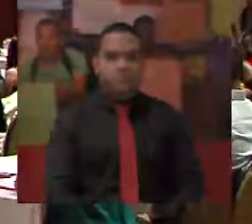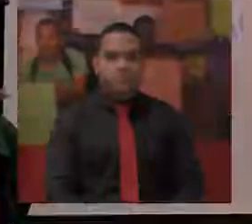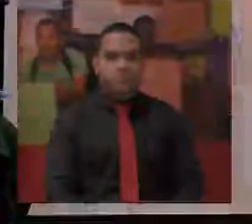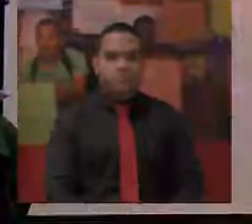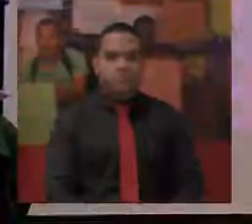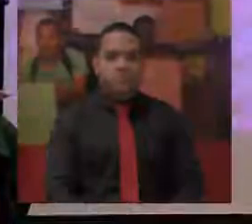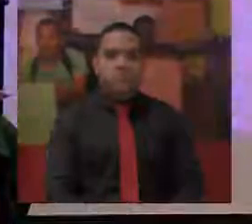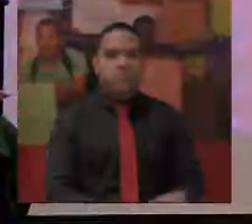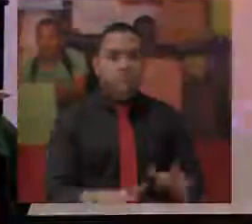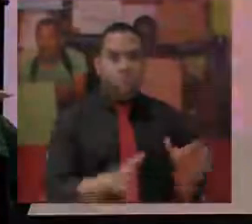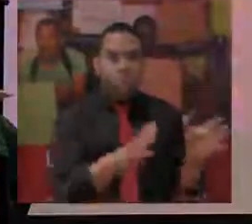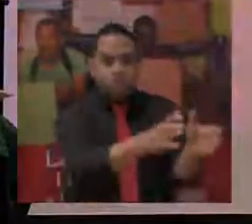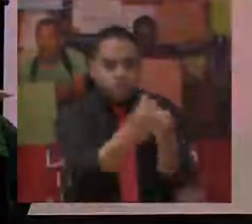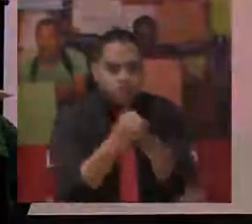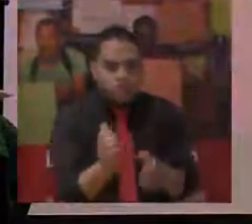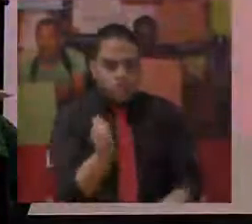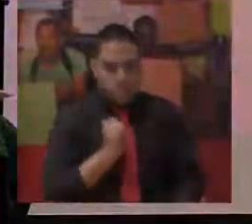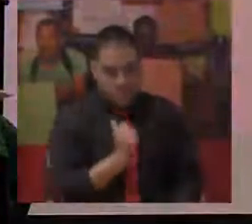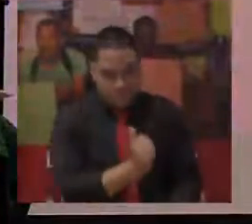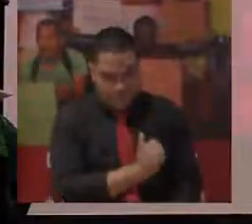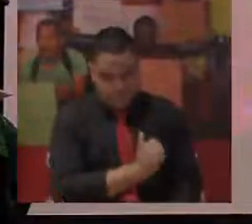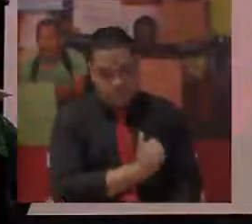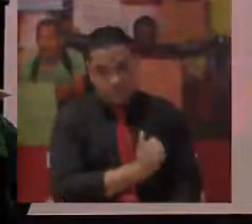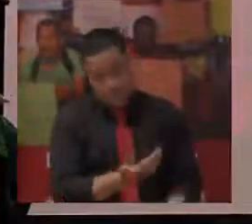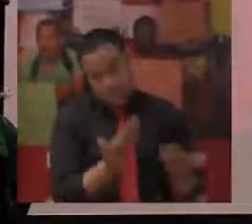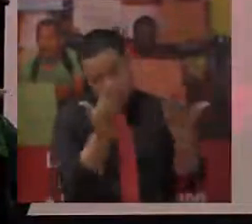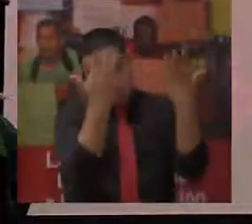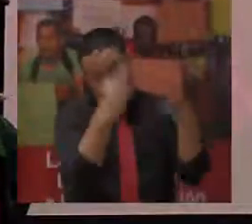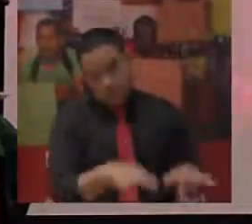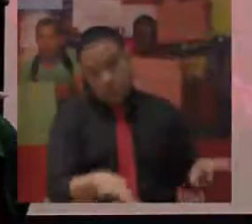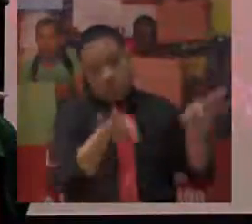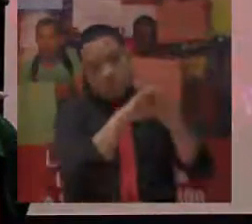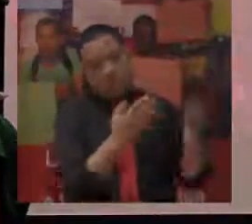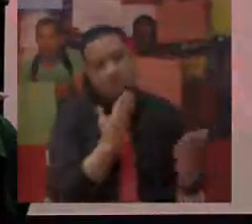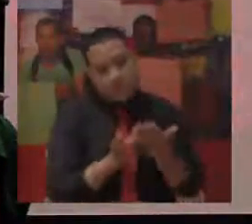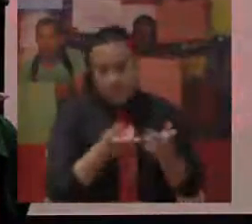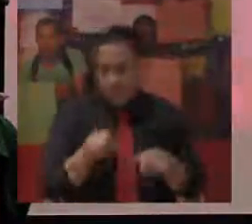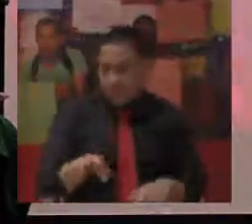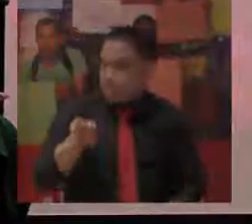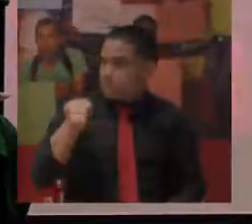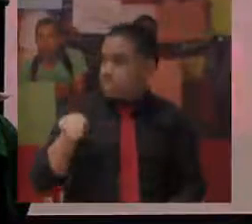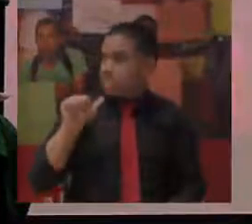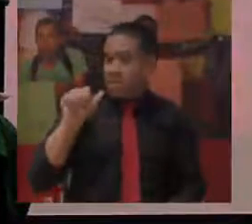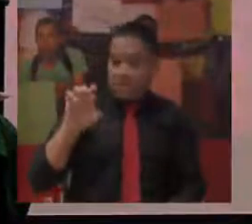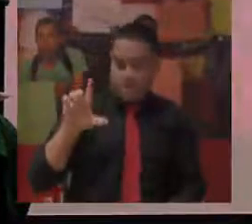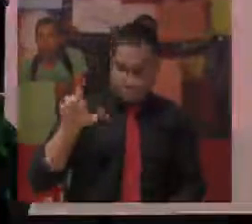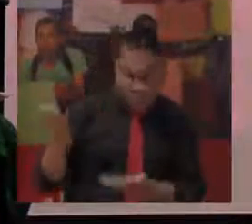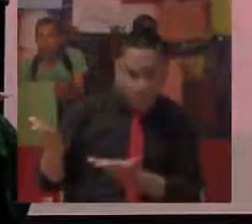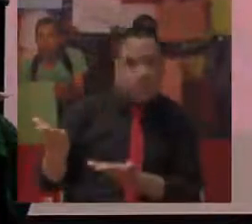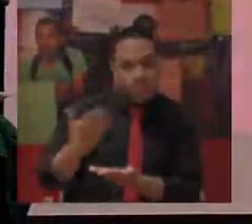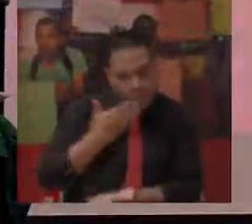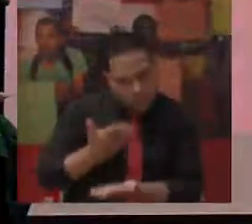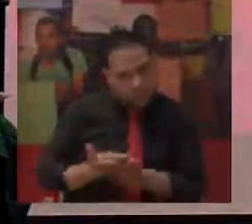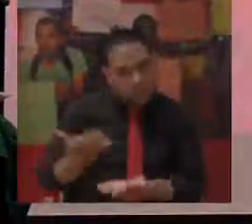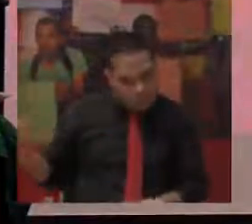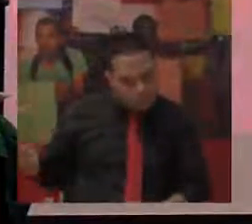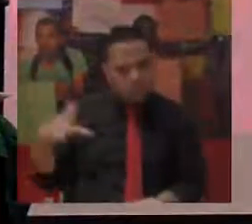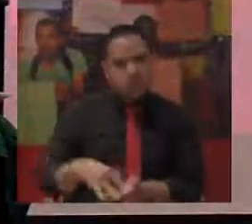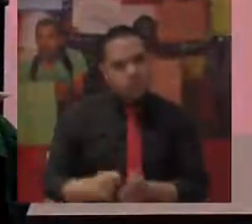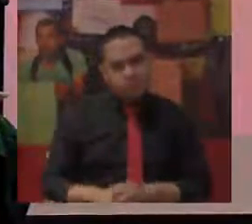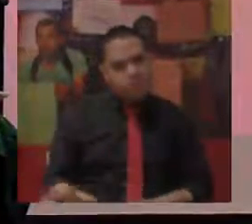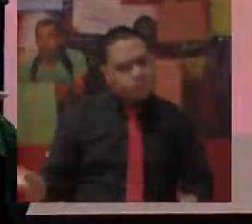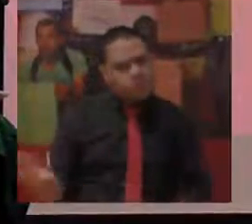Al sector privado, muy importante, muchas gracias. A Mabel, gracias por acompañarnos. A todos y a